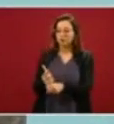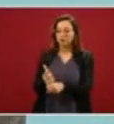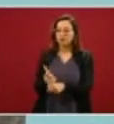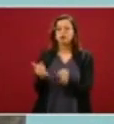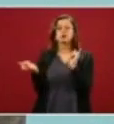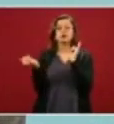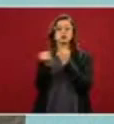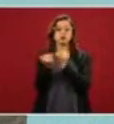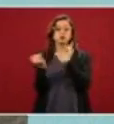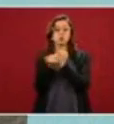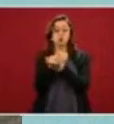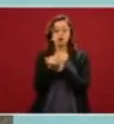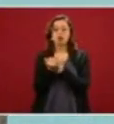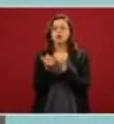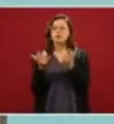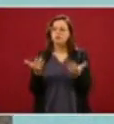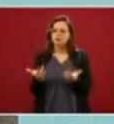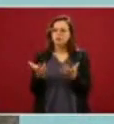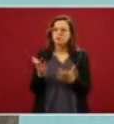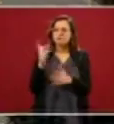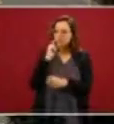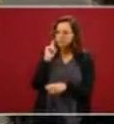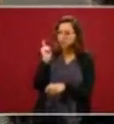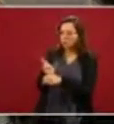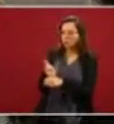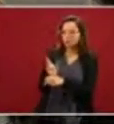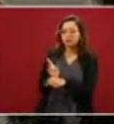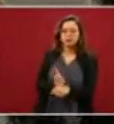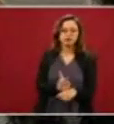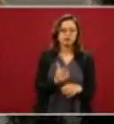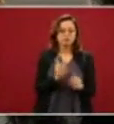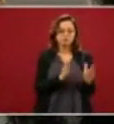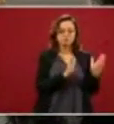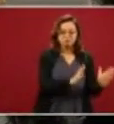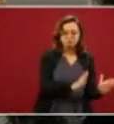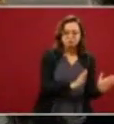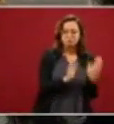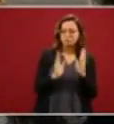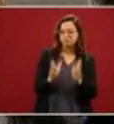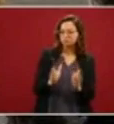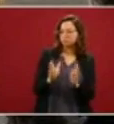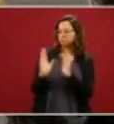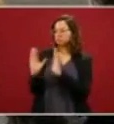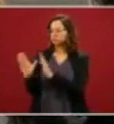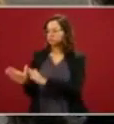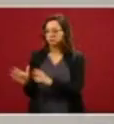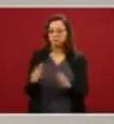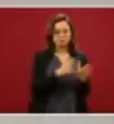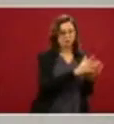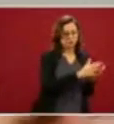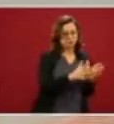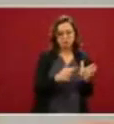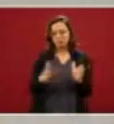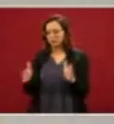las distintas fases o escenarios que pueden transitar en el curso de esta epidemia.